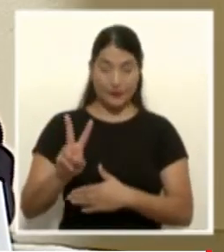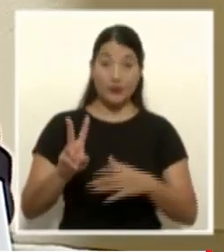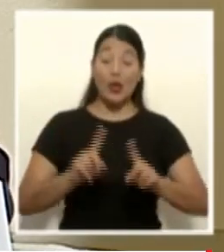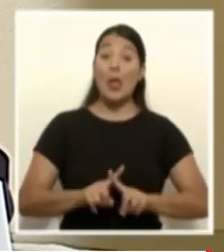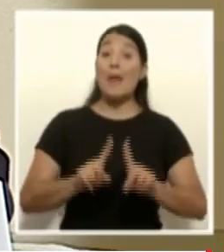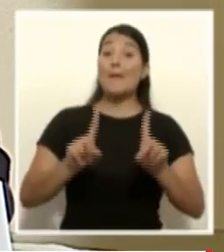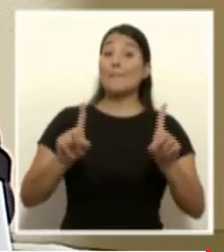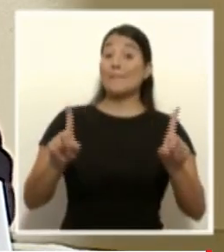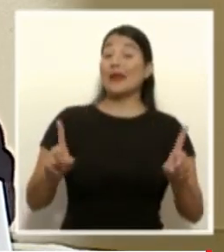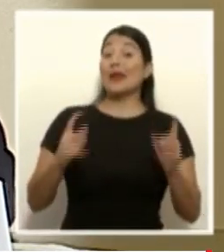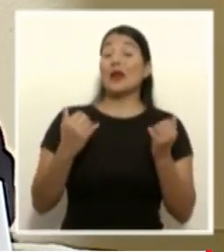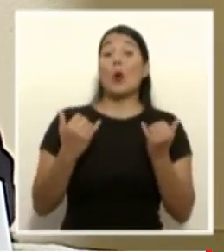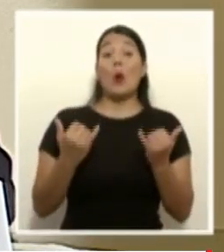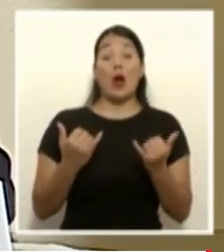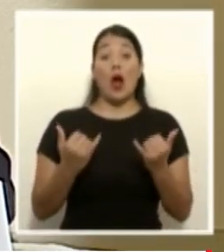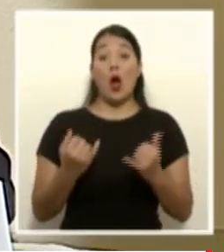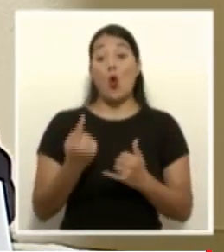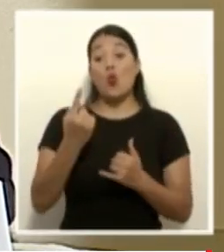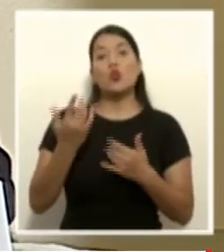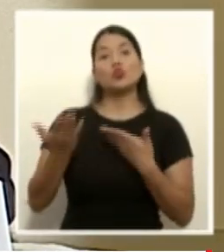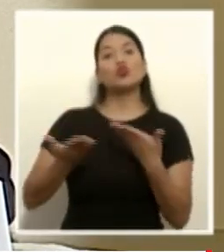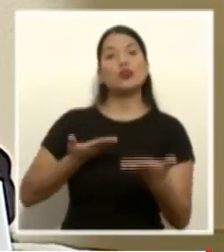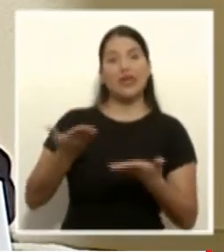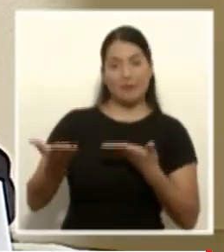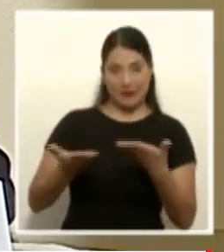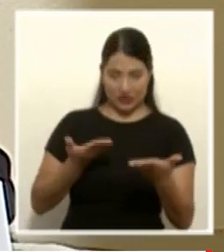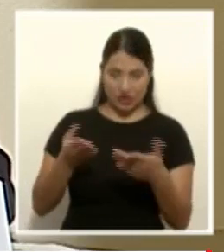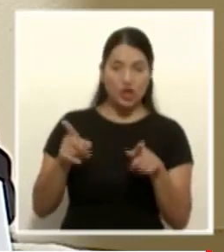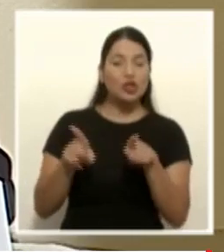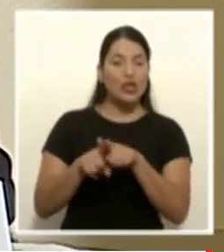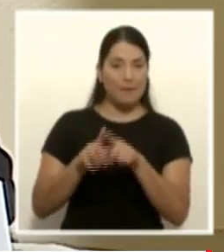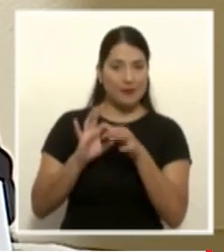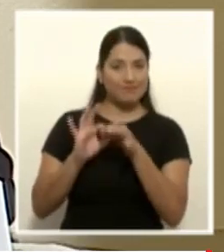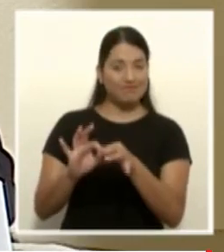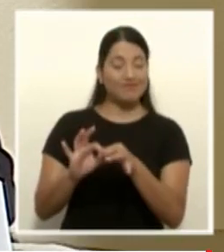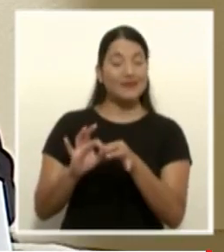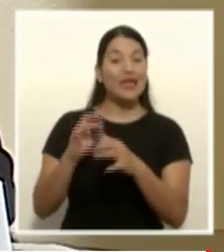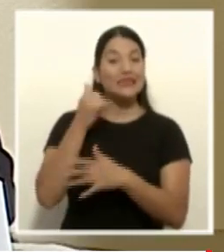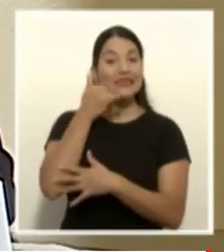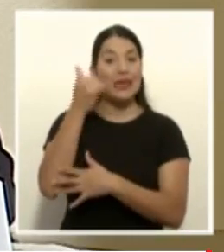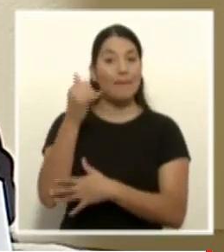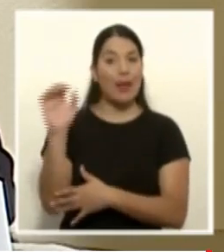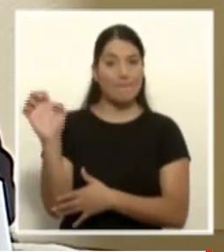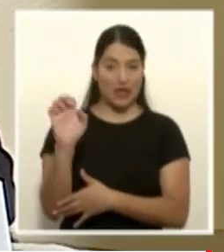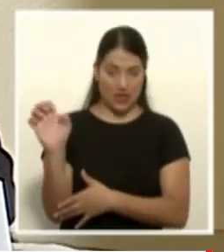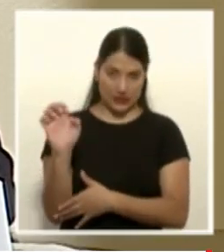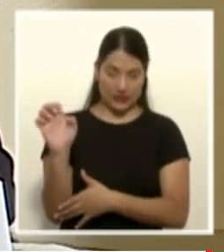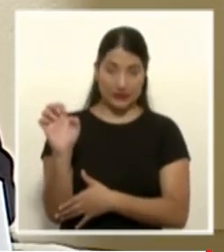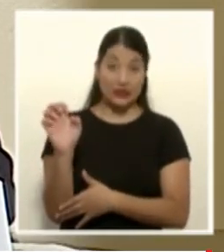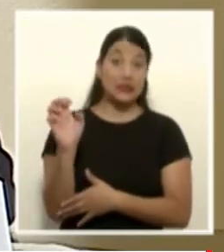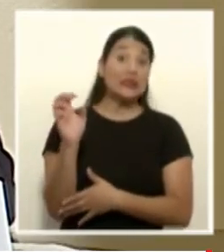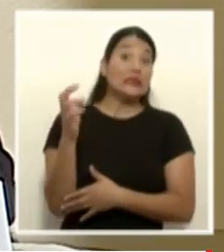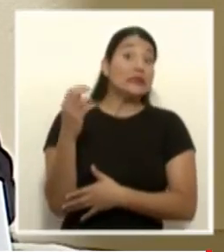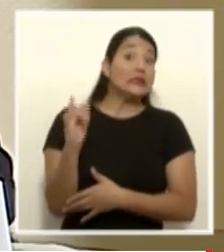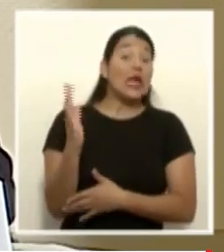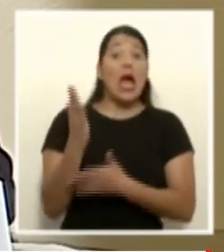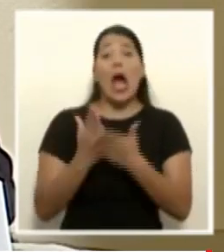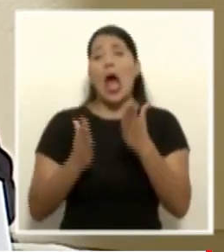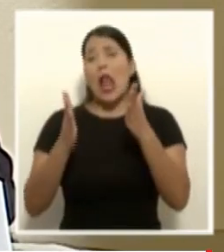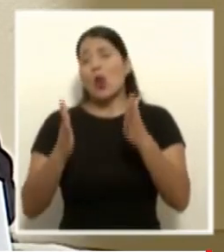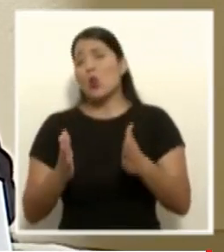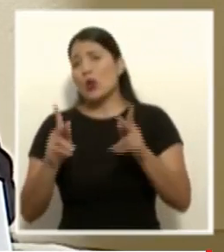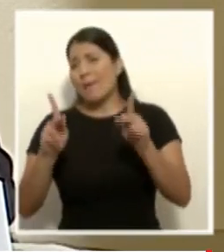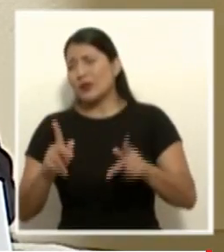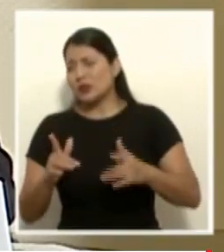un servicio de llamadas por emergencias. Entonces, en cualquier momento que un paciente siente un síntoma